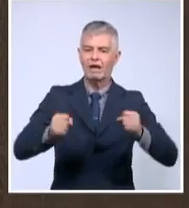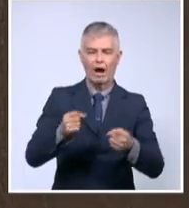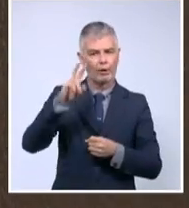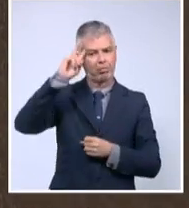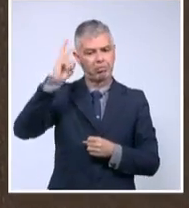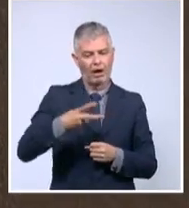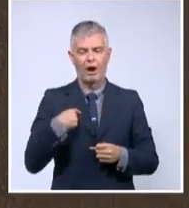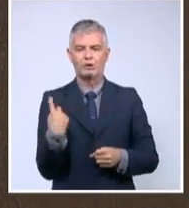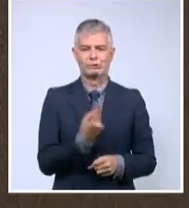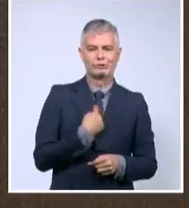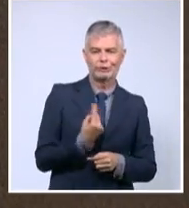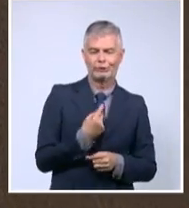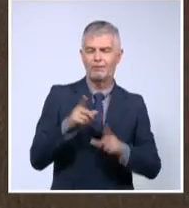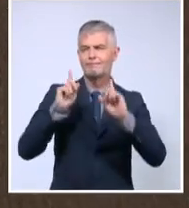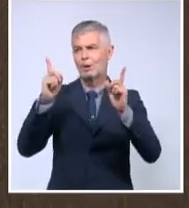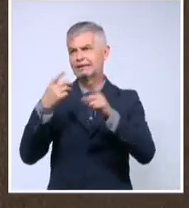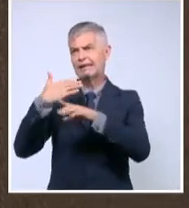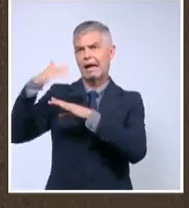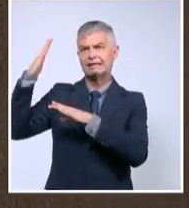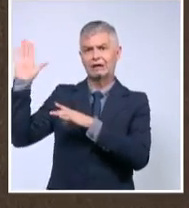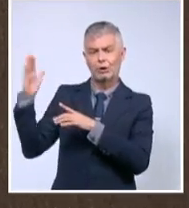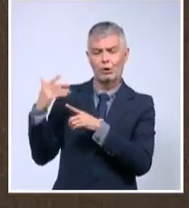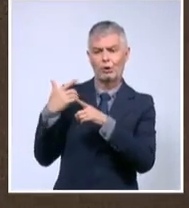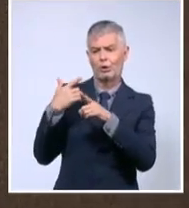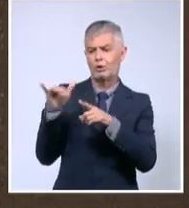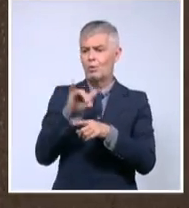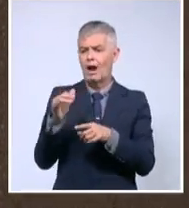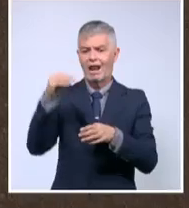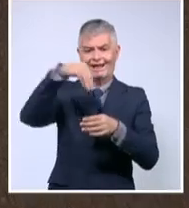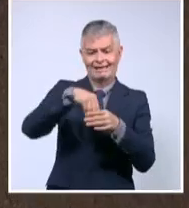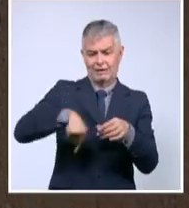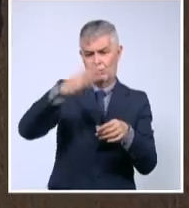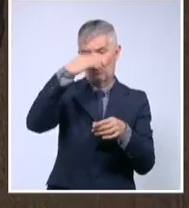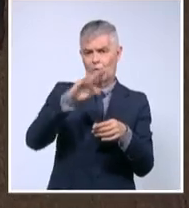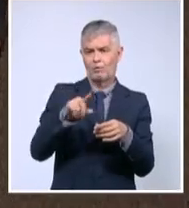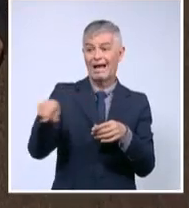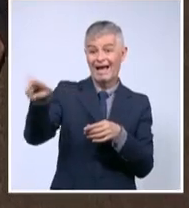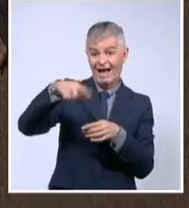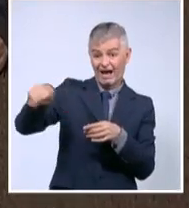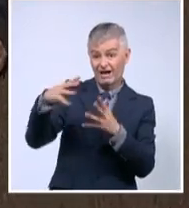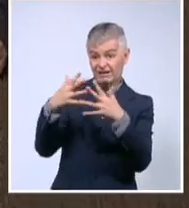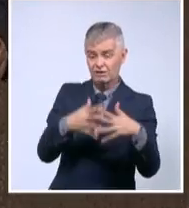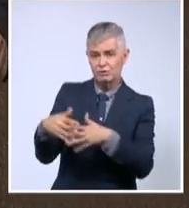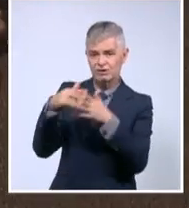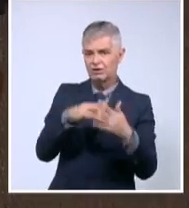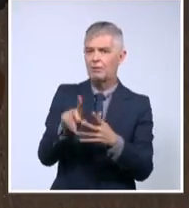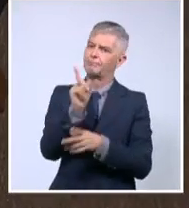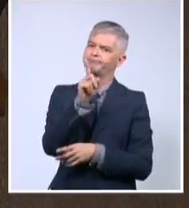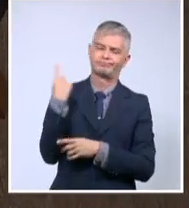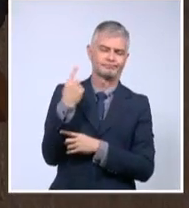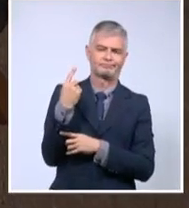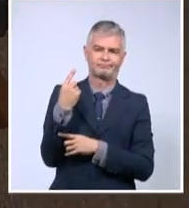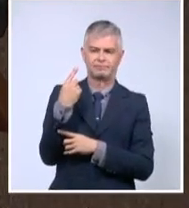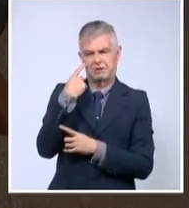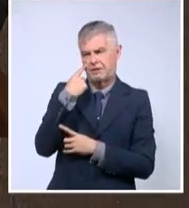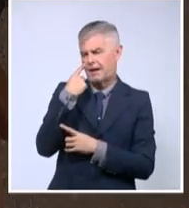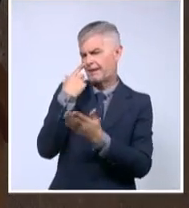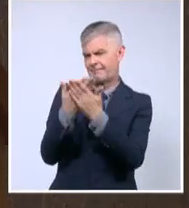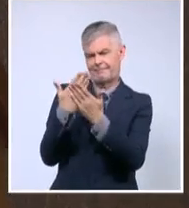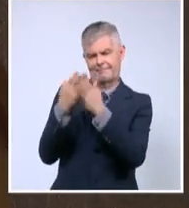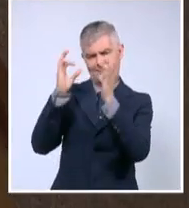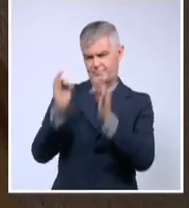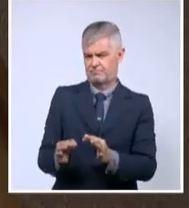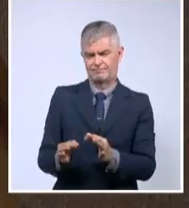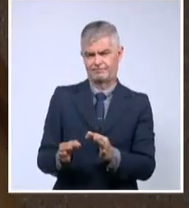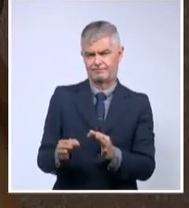en política exterior como en nuestra realidad interna. Su fracaso es rotundo y notorio. Las